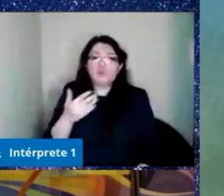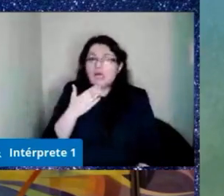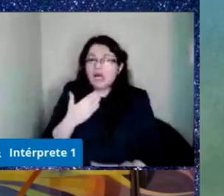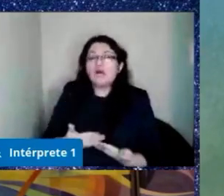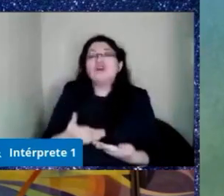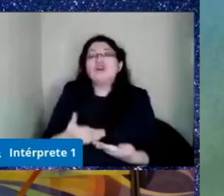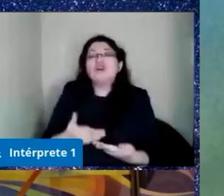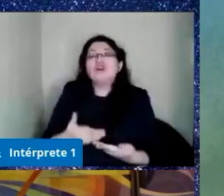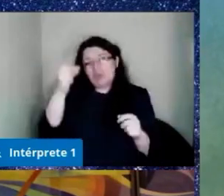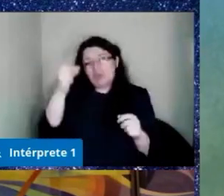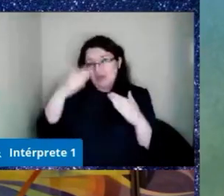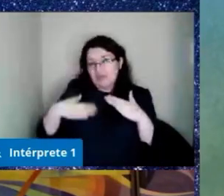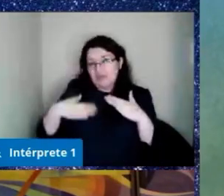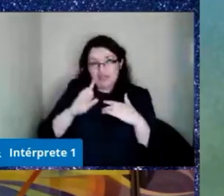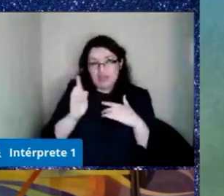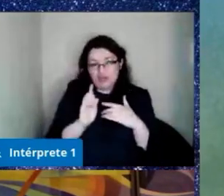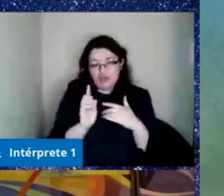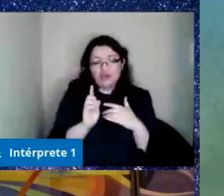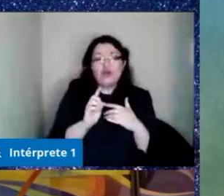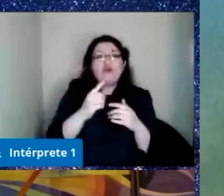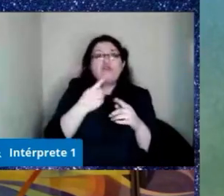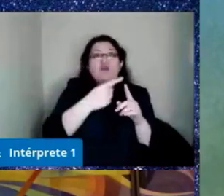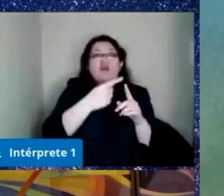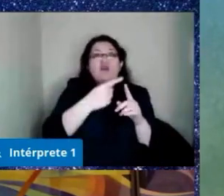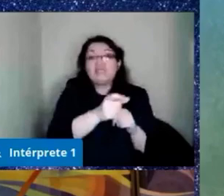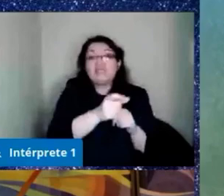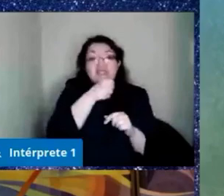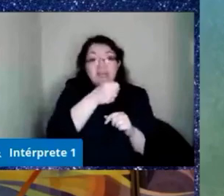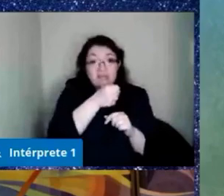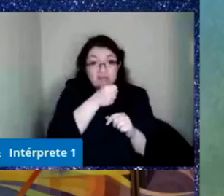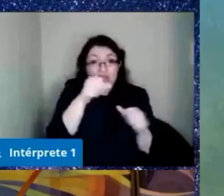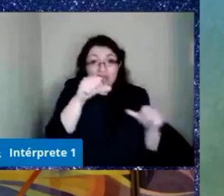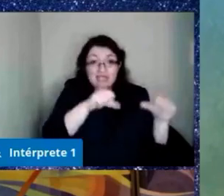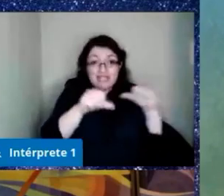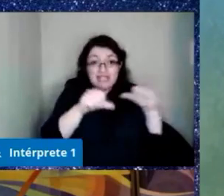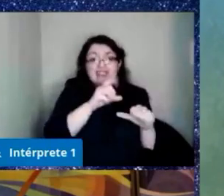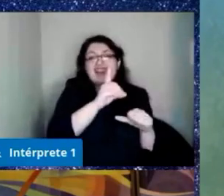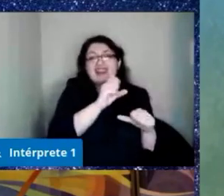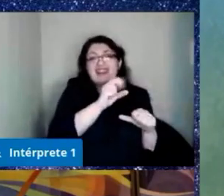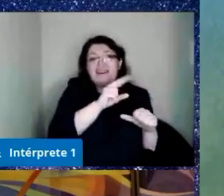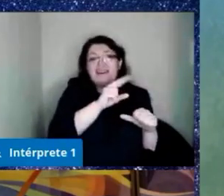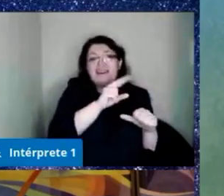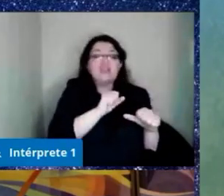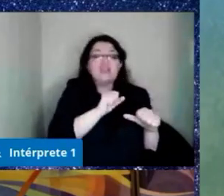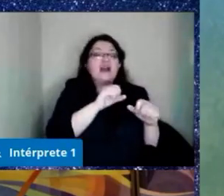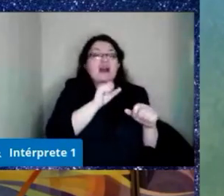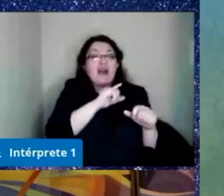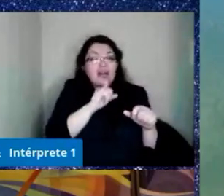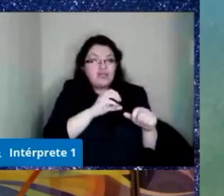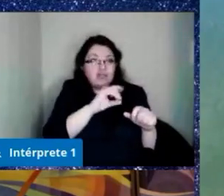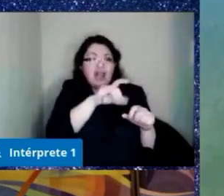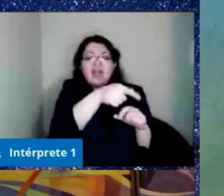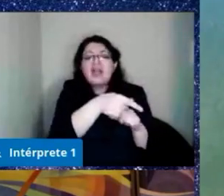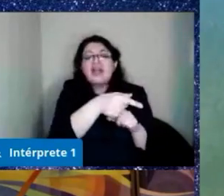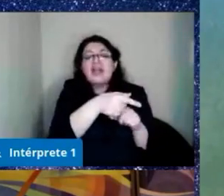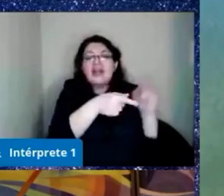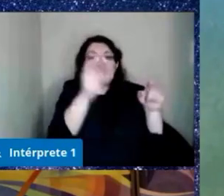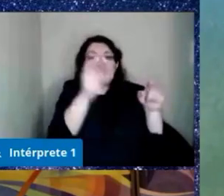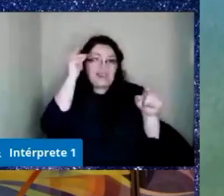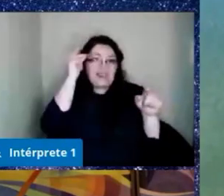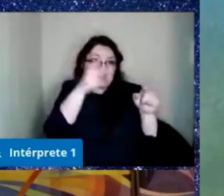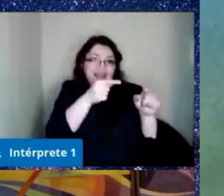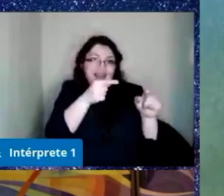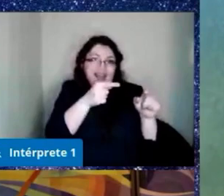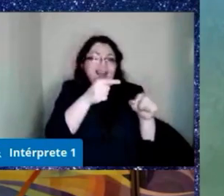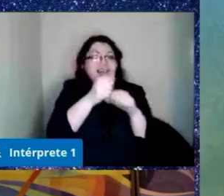en realidad, fue idea de un periodista científico, David Azócar, gran periodista científico, y él, el 2015,